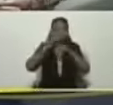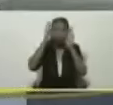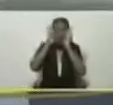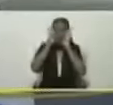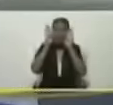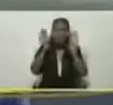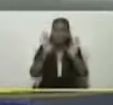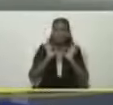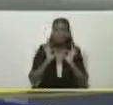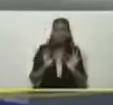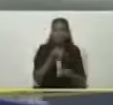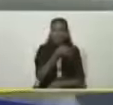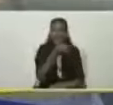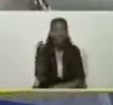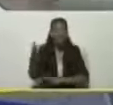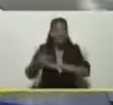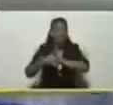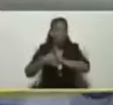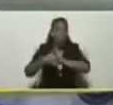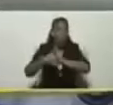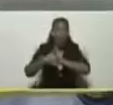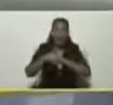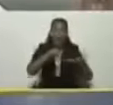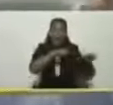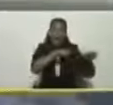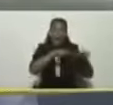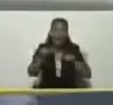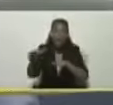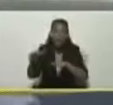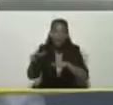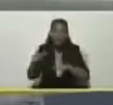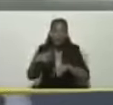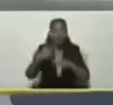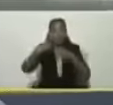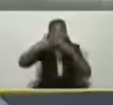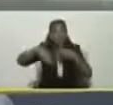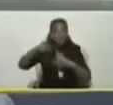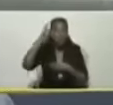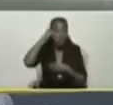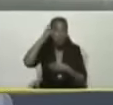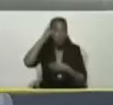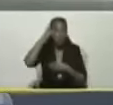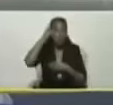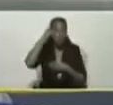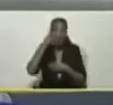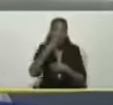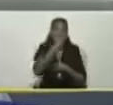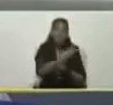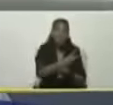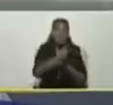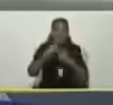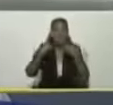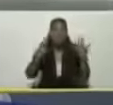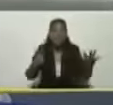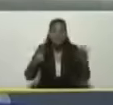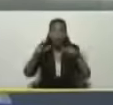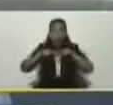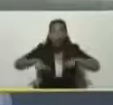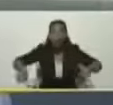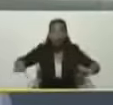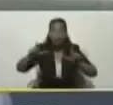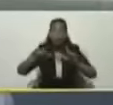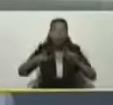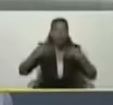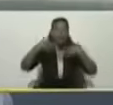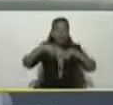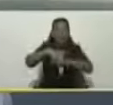última generación, para instalar en los próximos días 26 unidades de atención